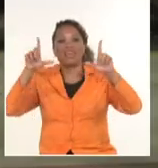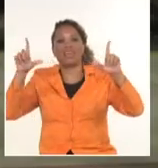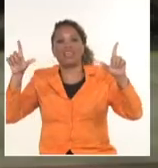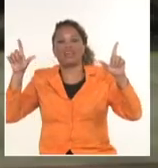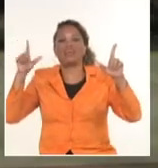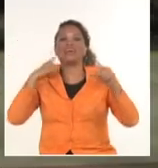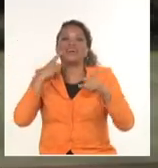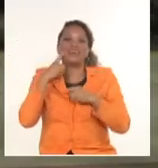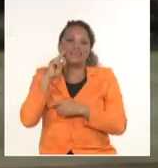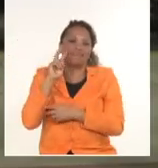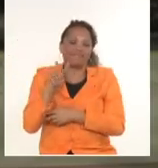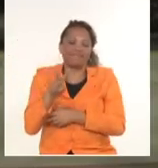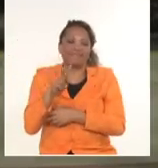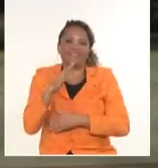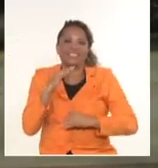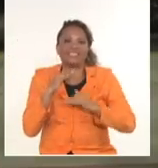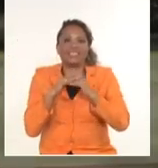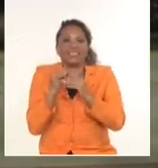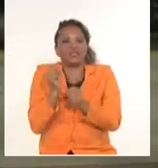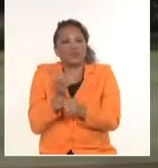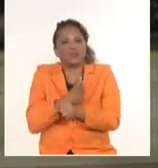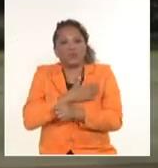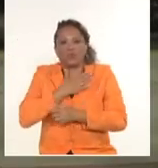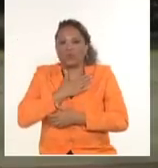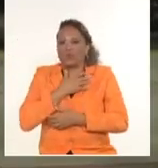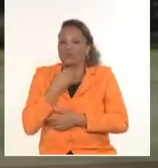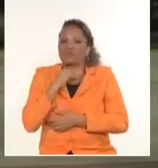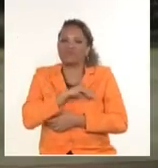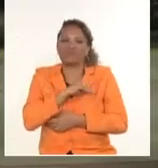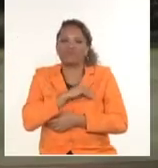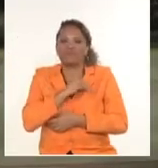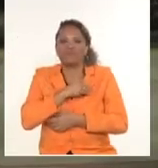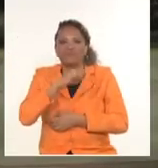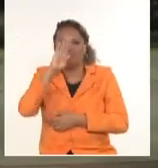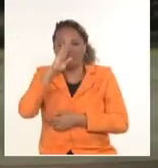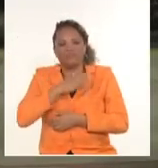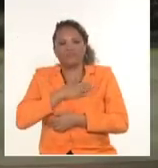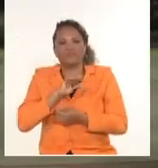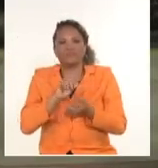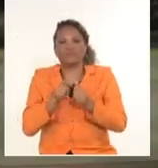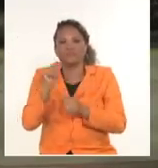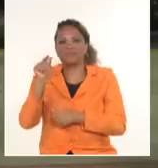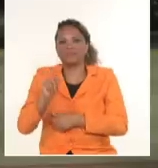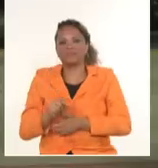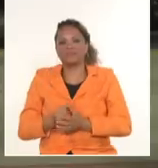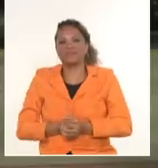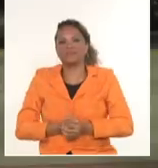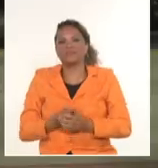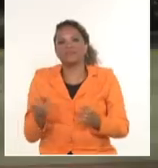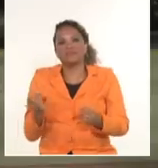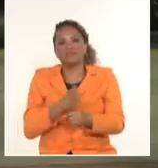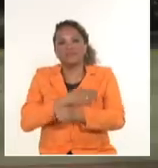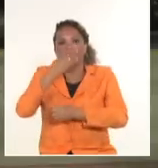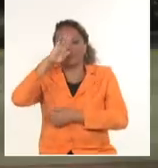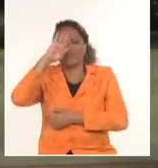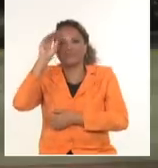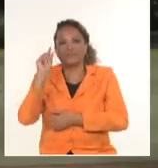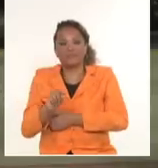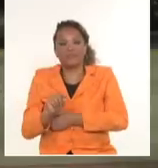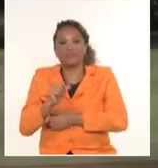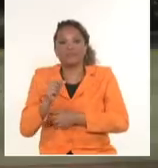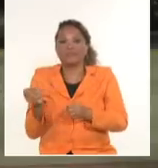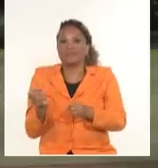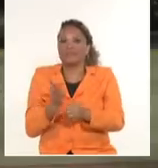llenándonos de ese orgullo que sentimos por todos nuestros atletas. Orgullo de cubanos, orgullo por